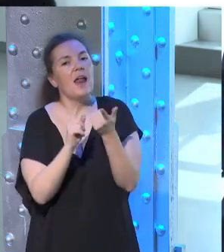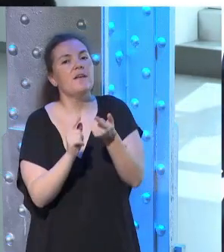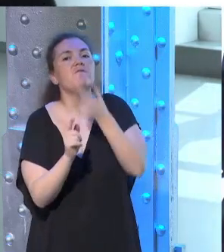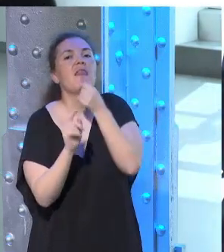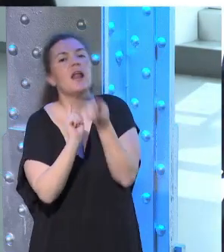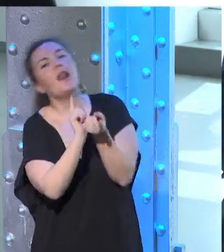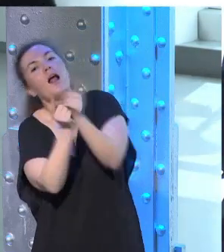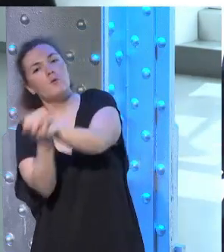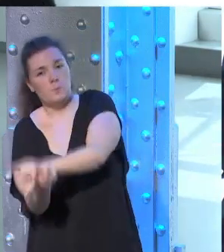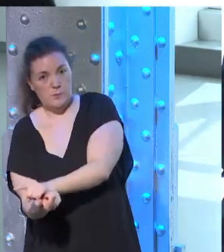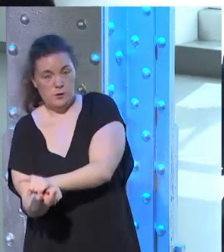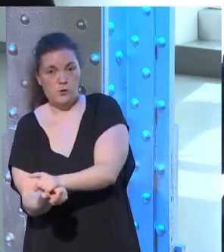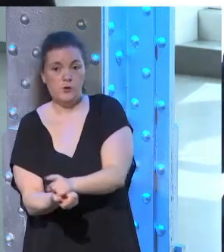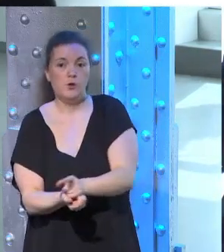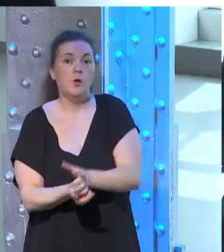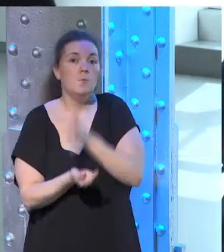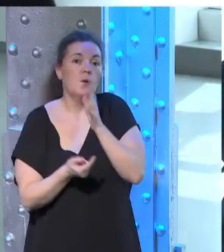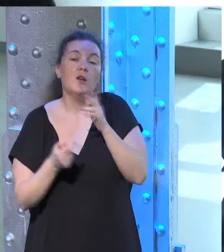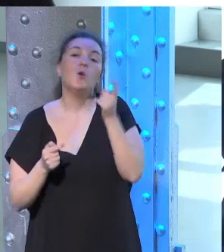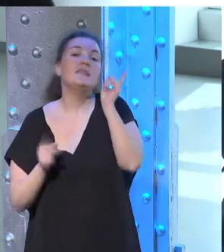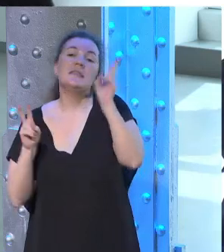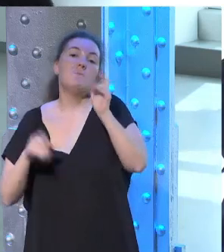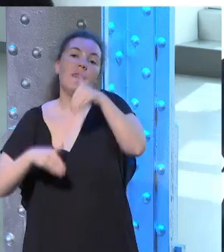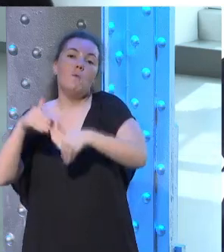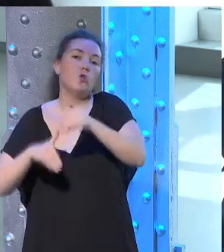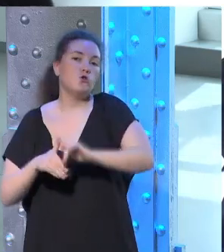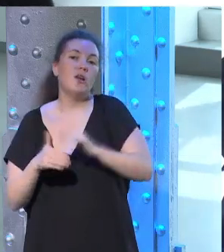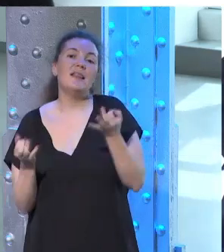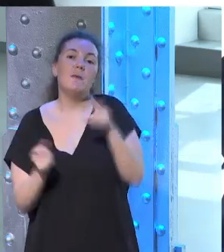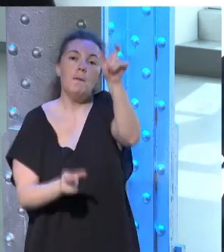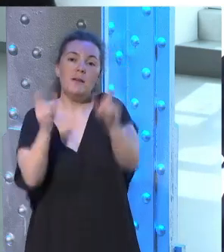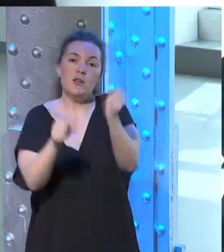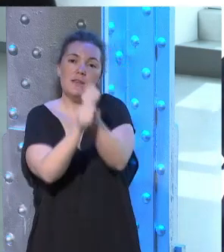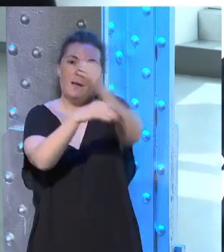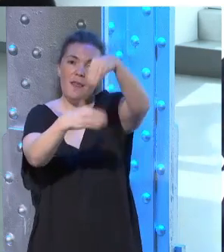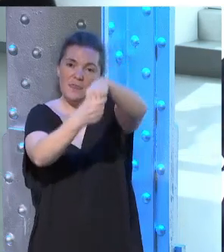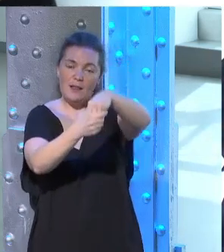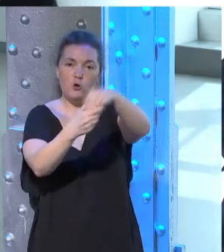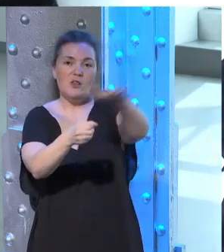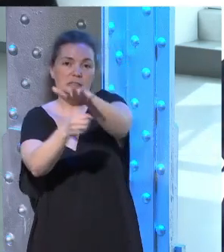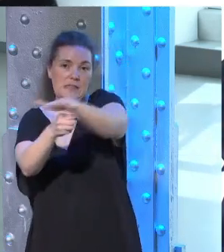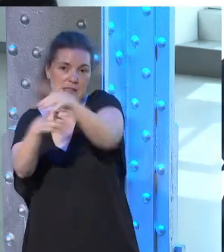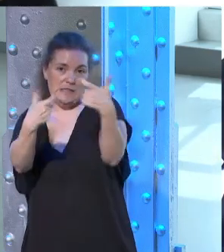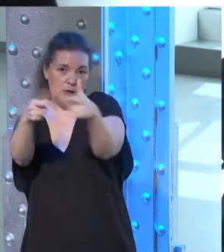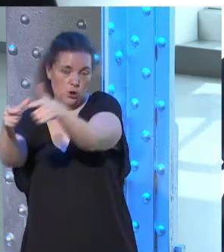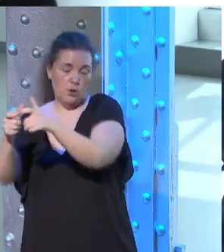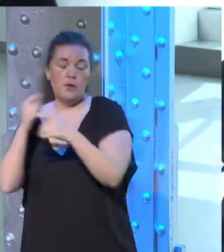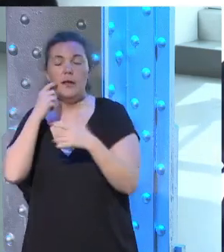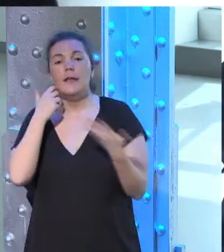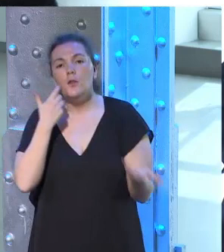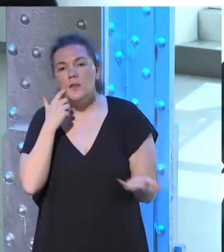conversión, porque no es una cuestión de votos, es una cuestión de personas que trabajan en nuestros sectores. Entonces, por